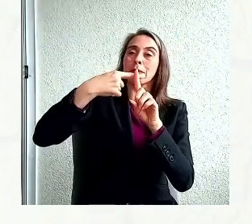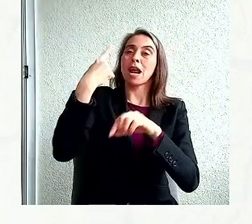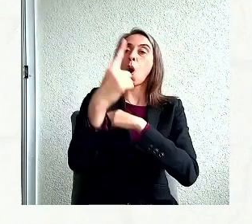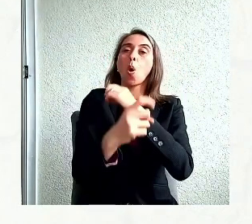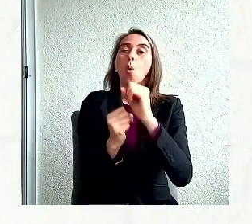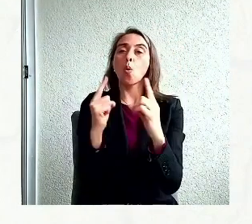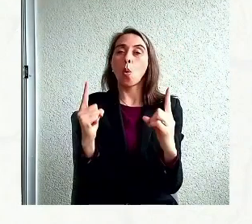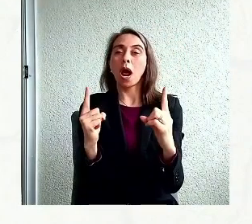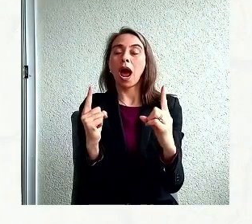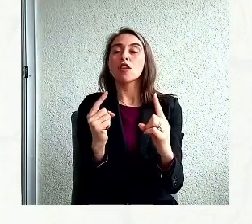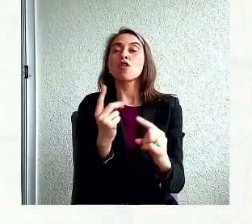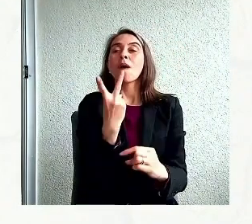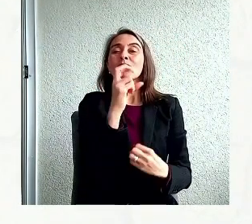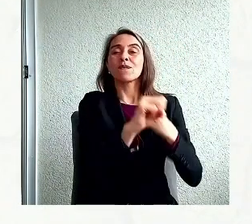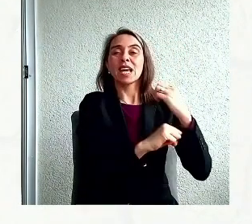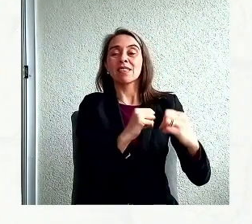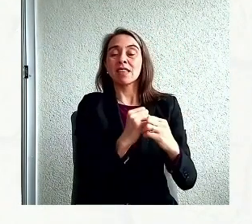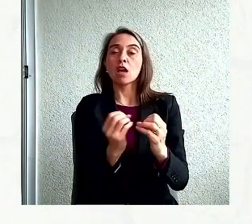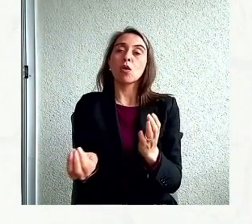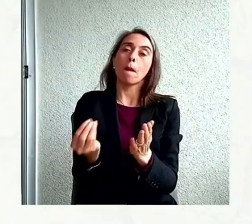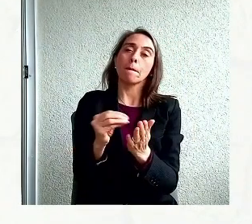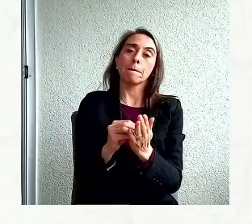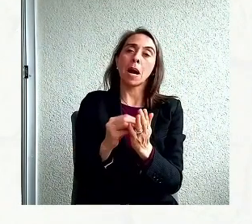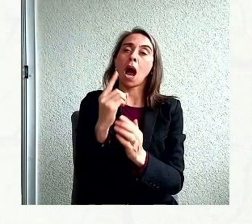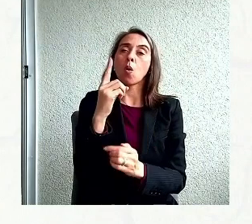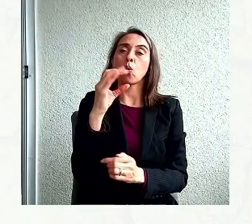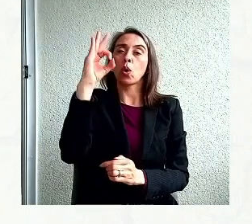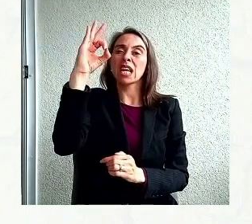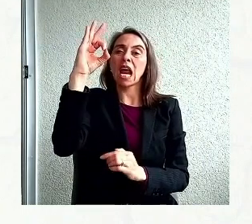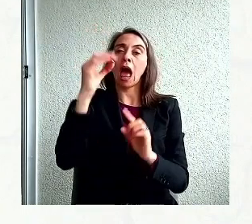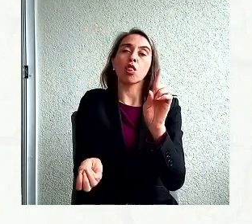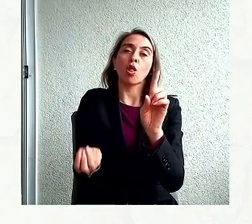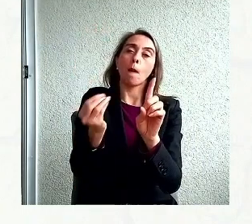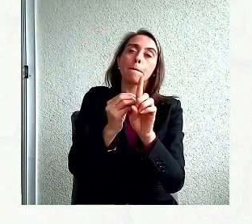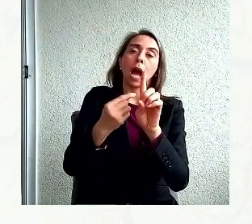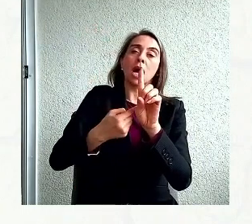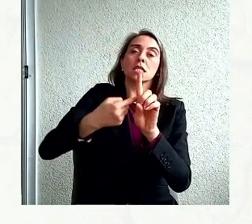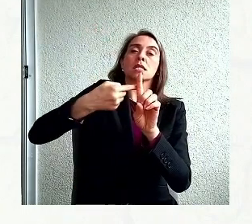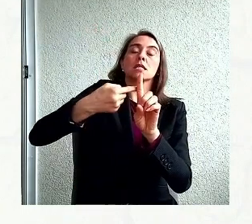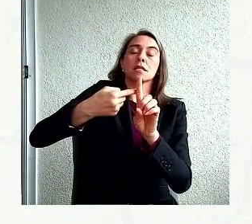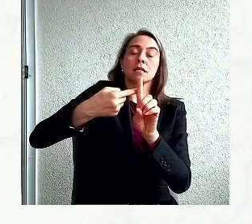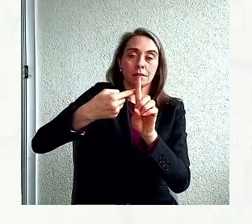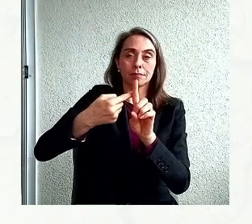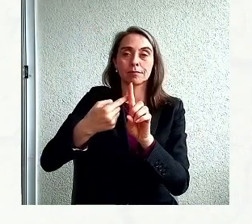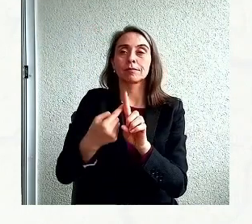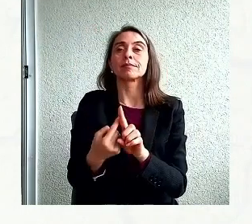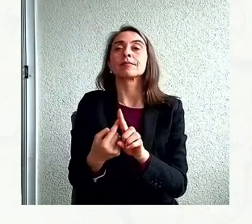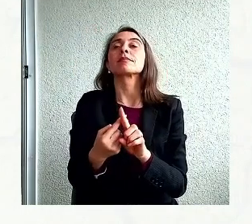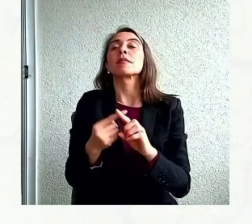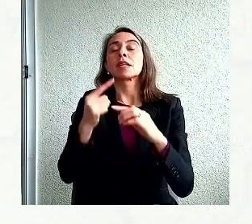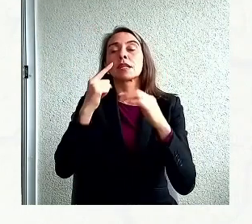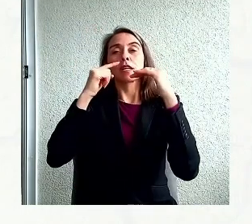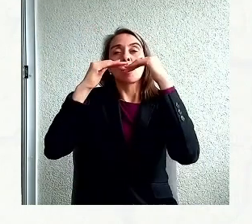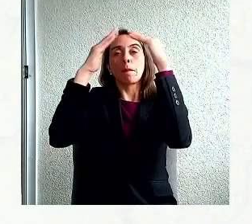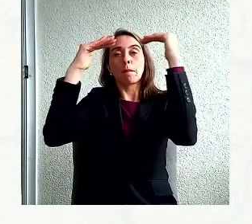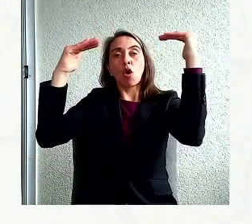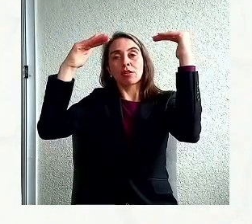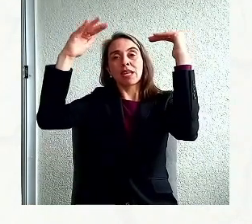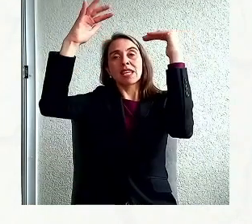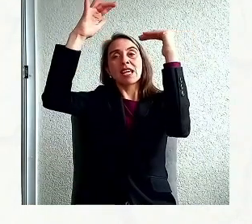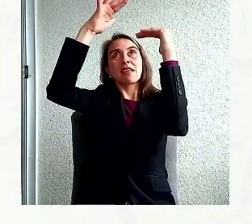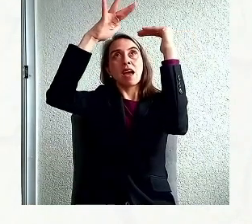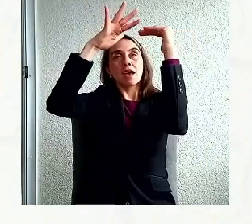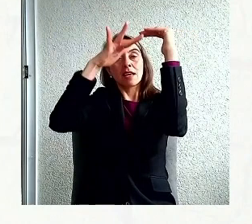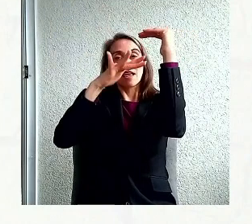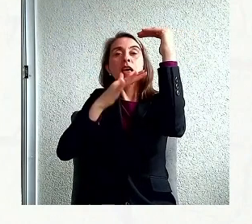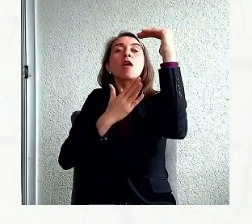la cota cero, o sea, el lugar donde las precipitaciones se vuelven sólidas. A principios, ¿cierto?, del año 2000 está en 2.700 y hoy día ya